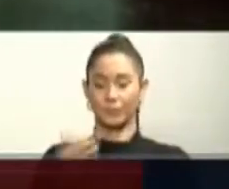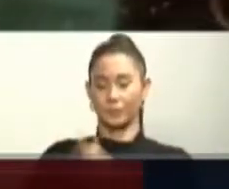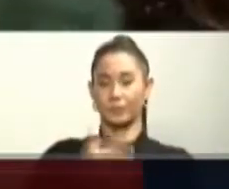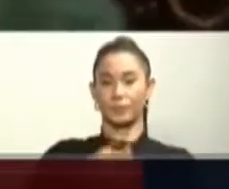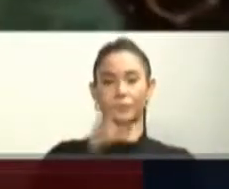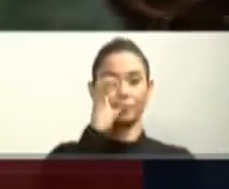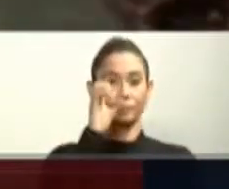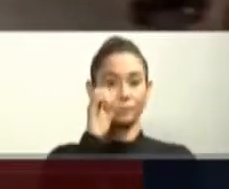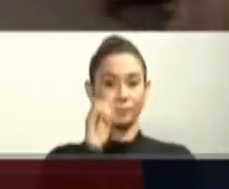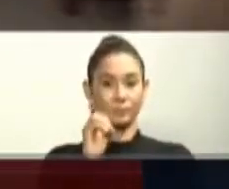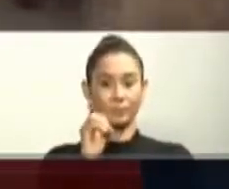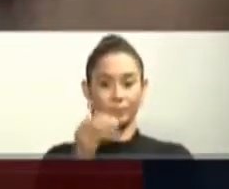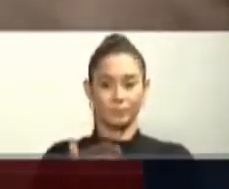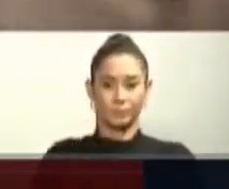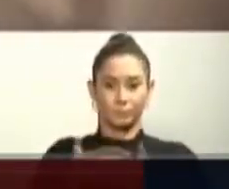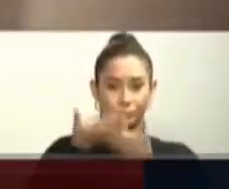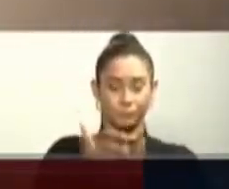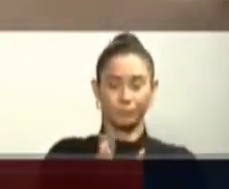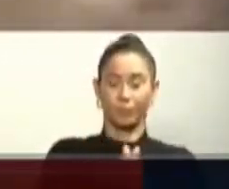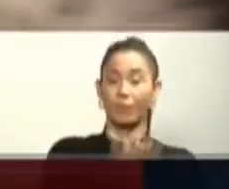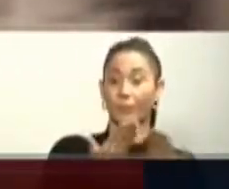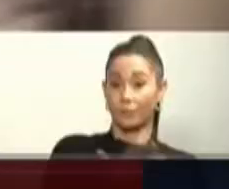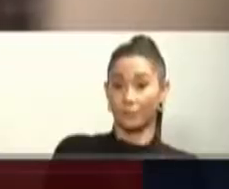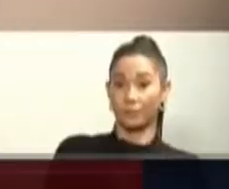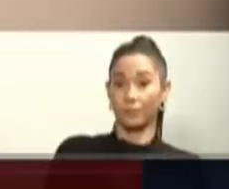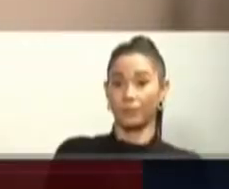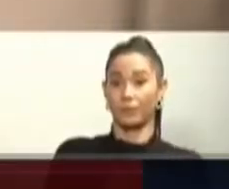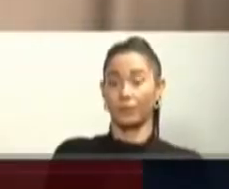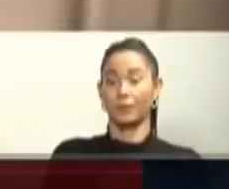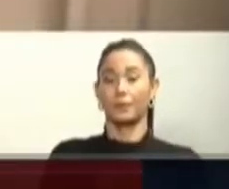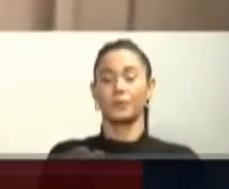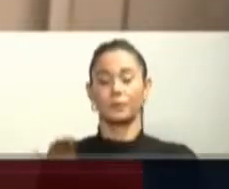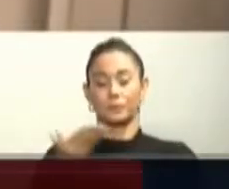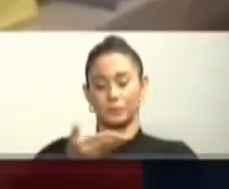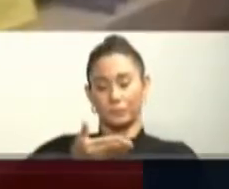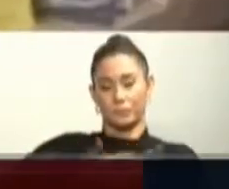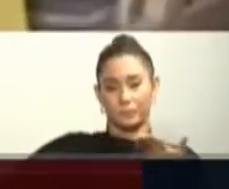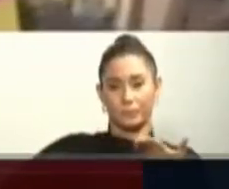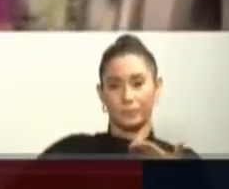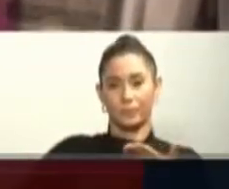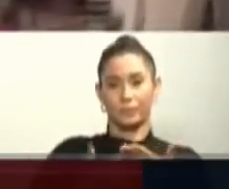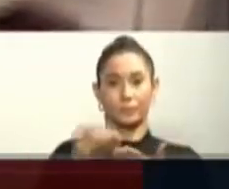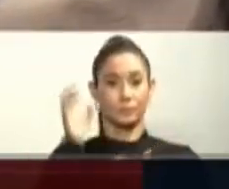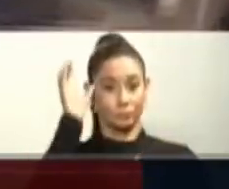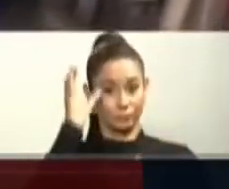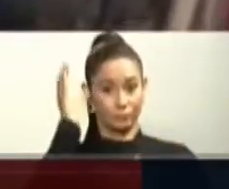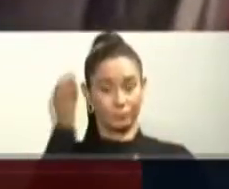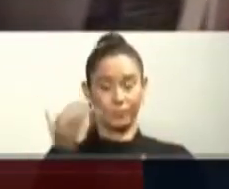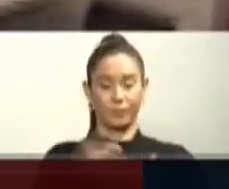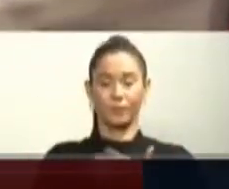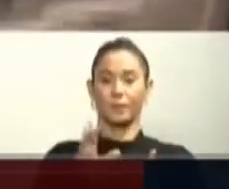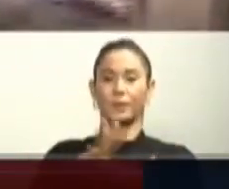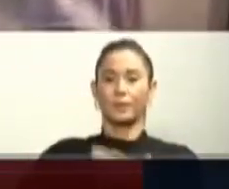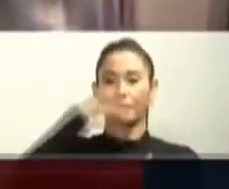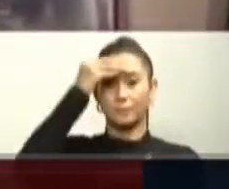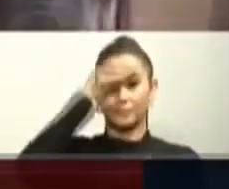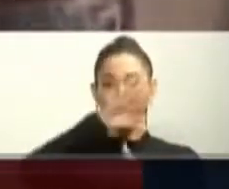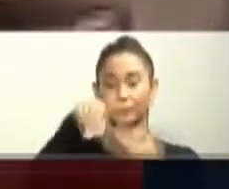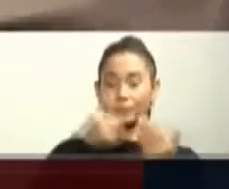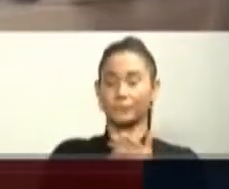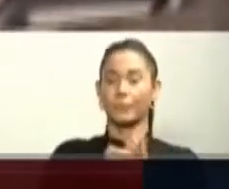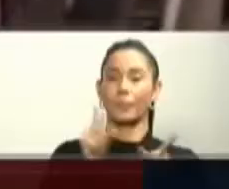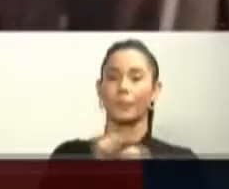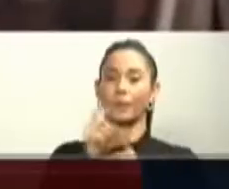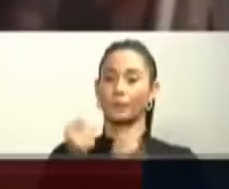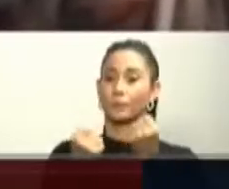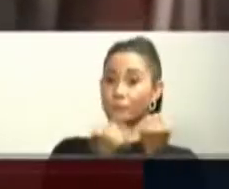la importación de libros, tanto los considerados de texto como los libros de carácter científico y literario. Fue asesora